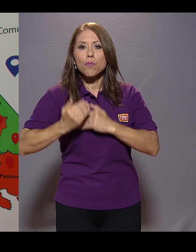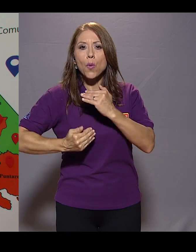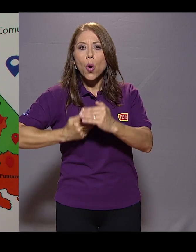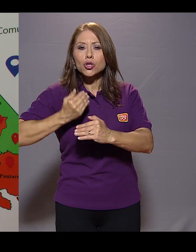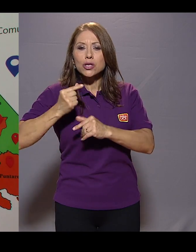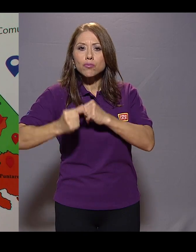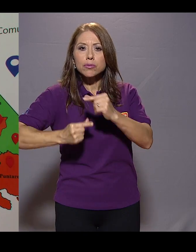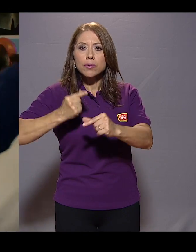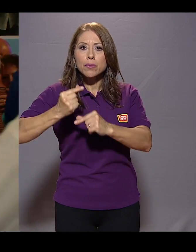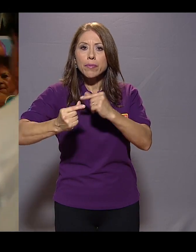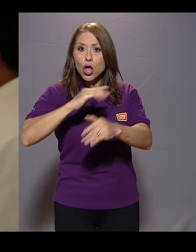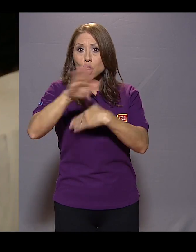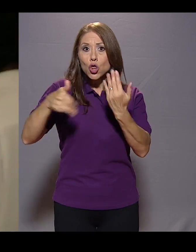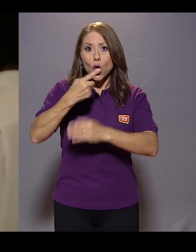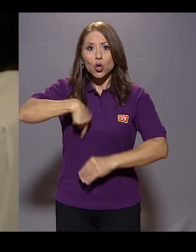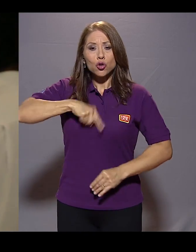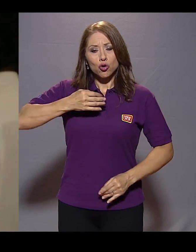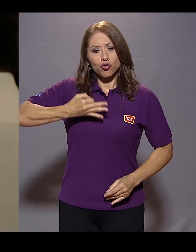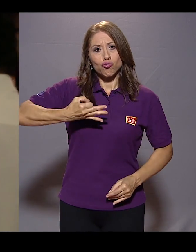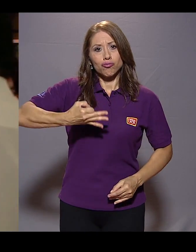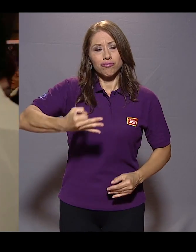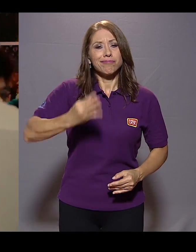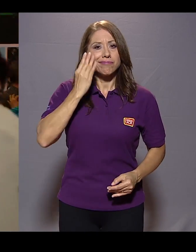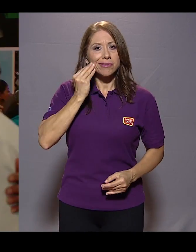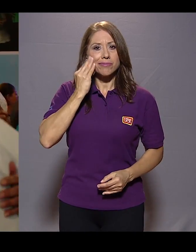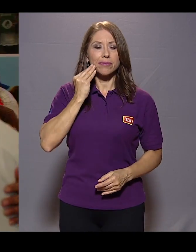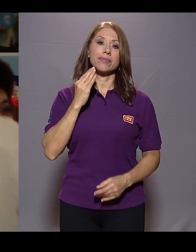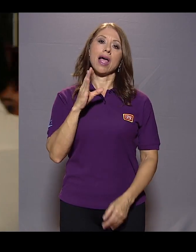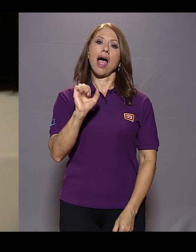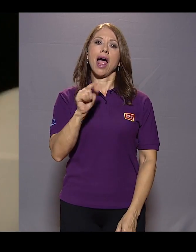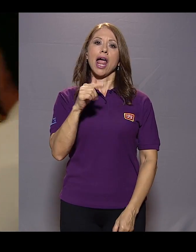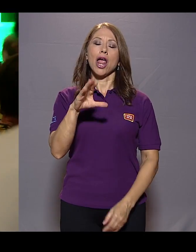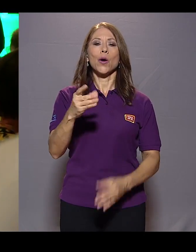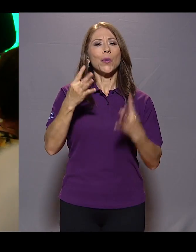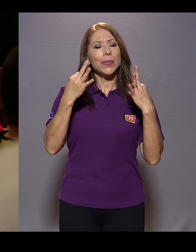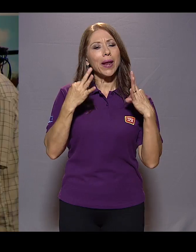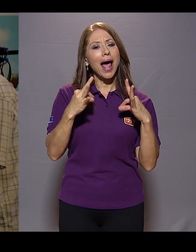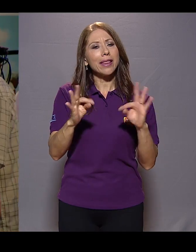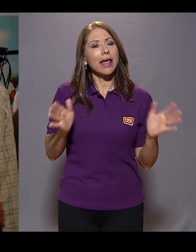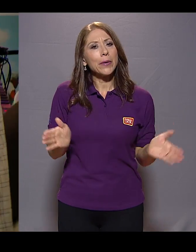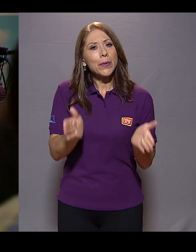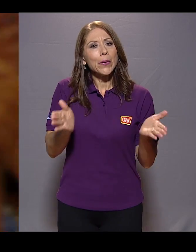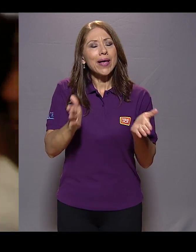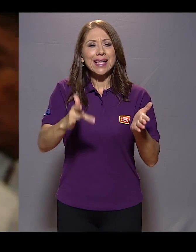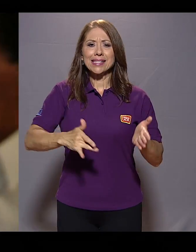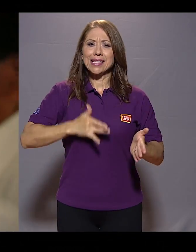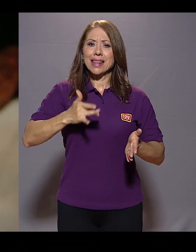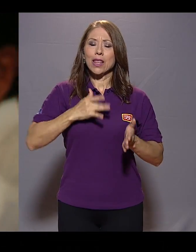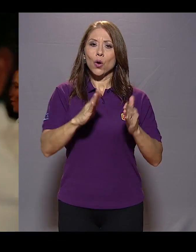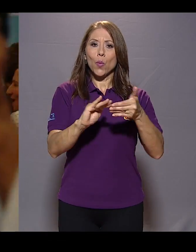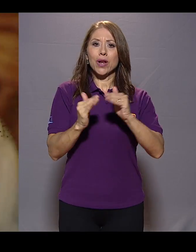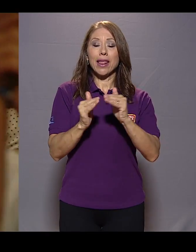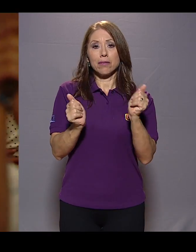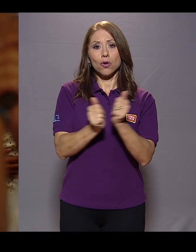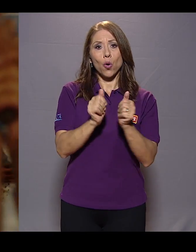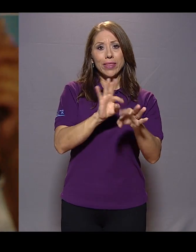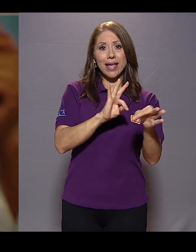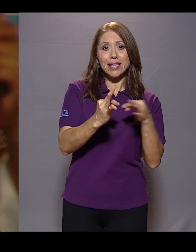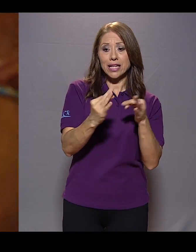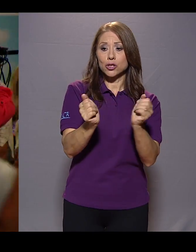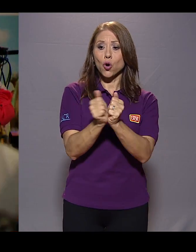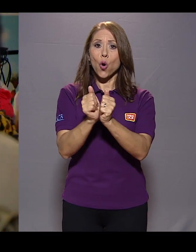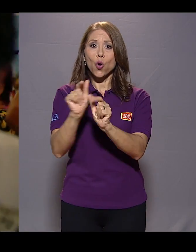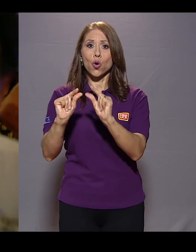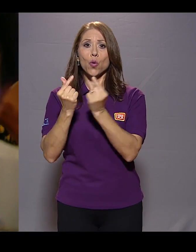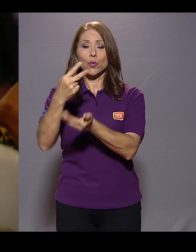todos vivimos día con día. Además, desde AGECO se intenta promover un sentido de comunidad, en donde a través de talleres y grupos